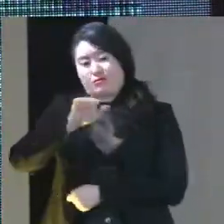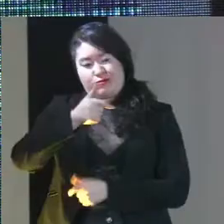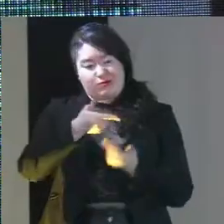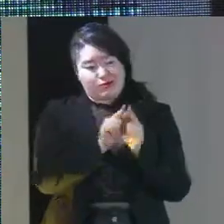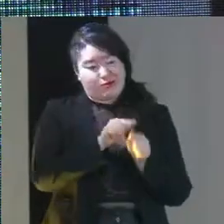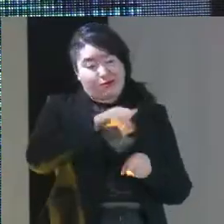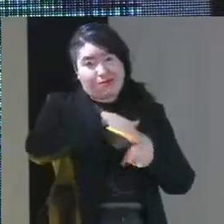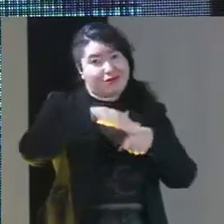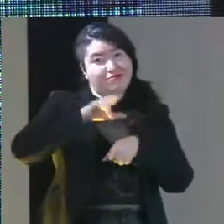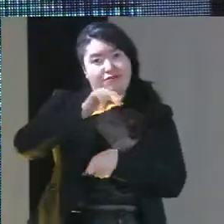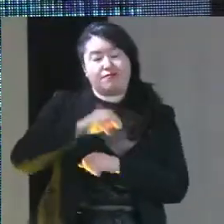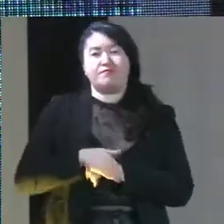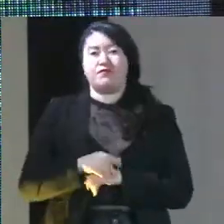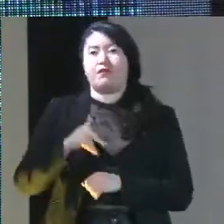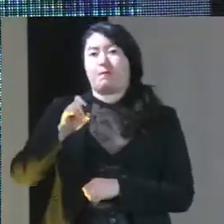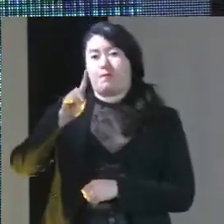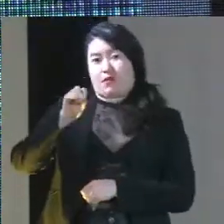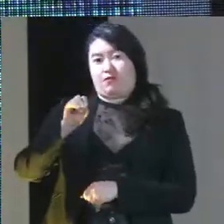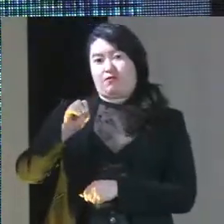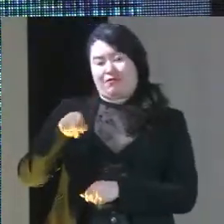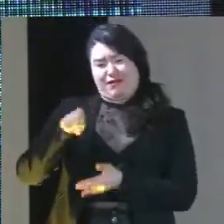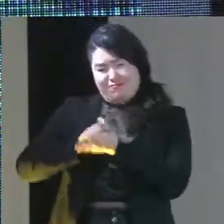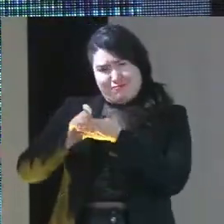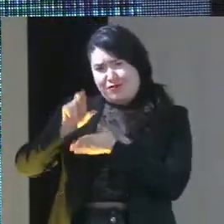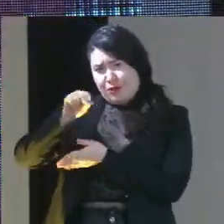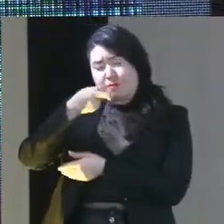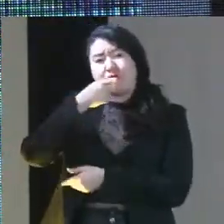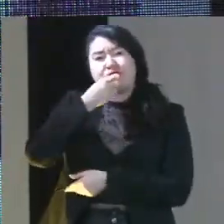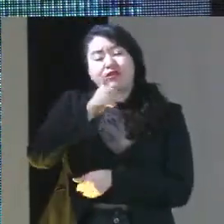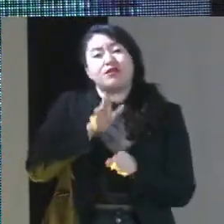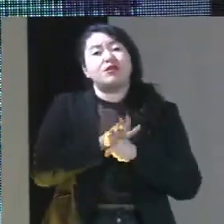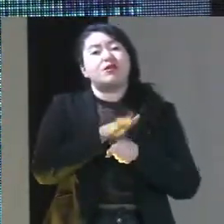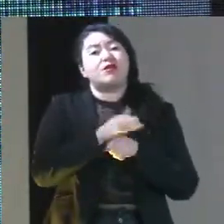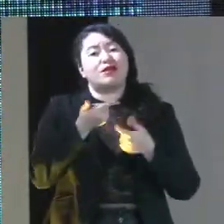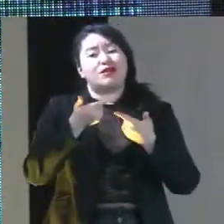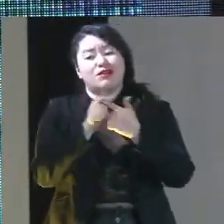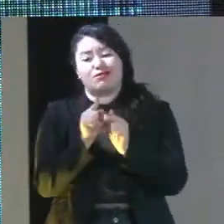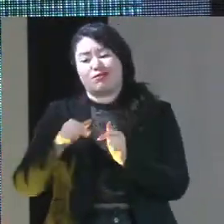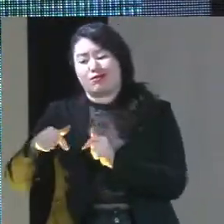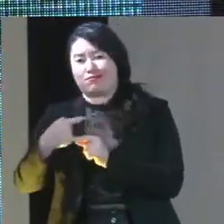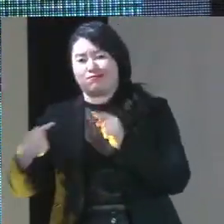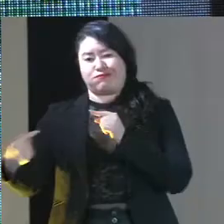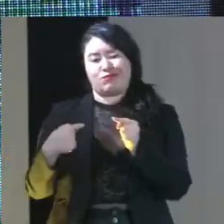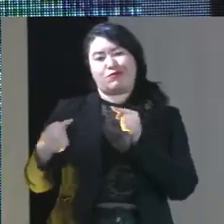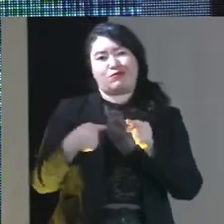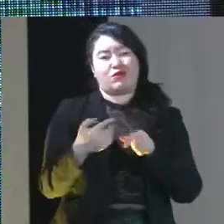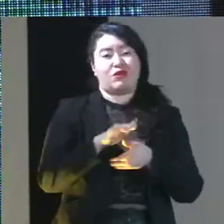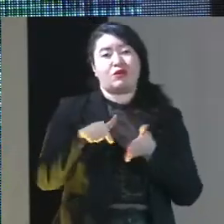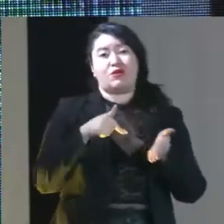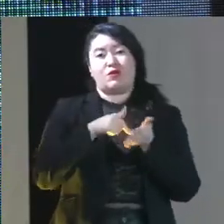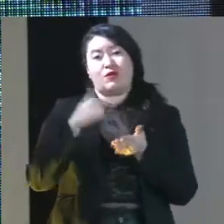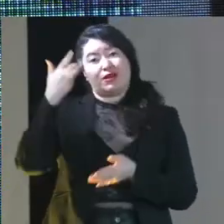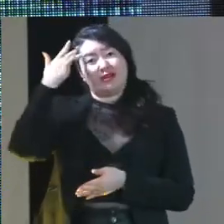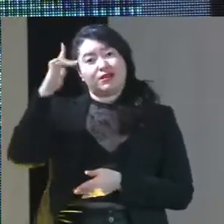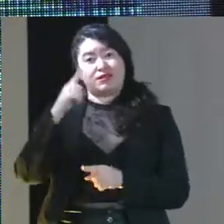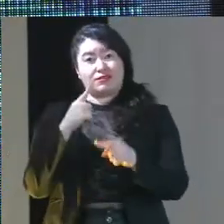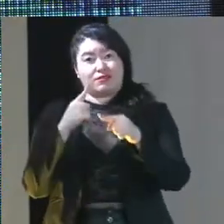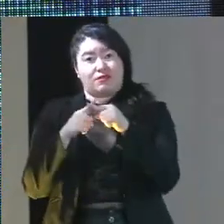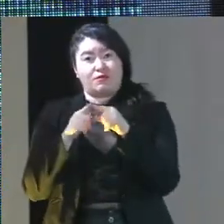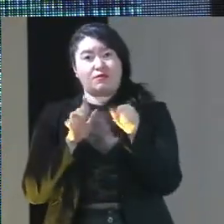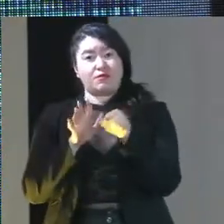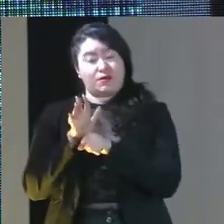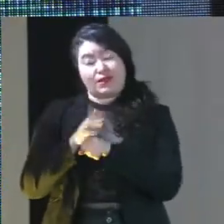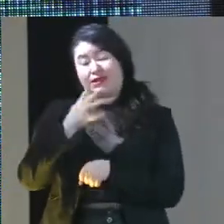dice Pedro, no está ahí escrito, pero lo dice Pedro, pues la llamada Guerra de Castas, una rebelión que en Chan Santa Cruz se prolongó, cuando menos hasta